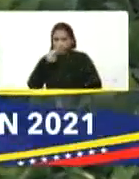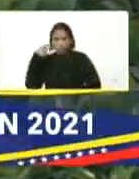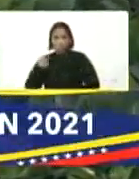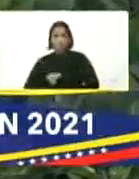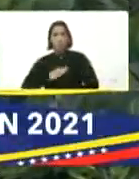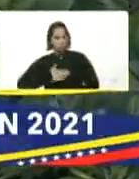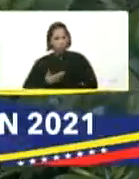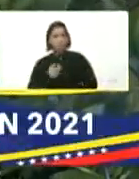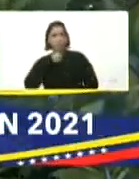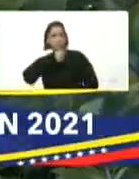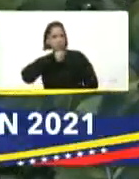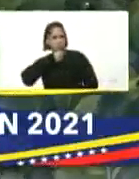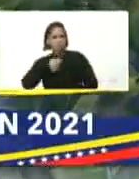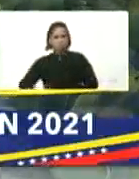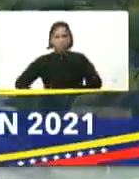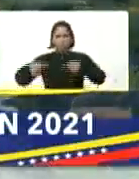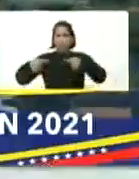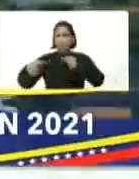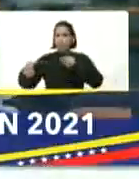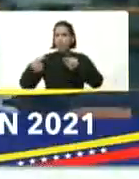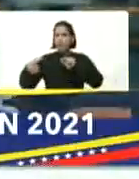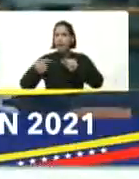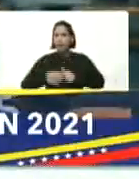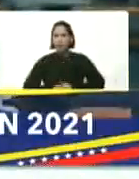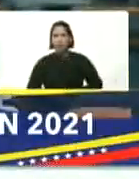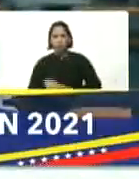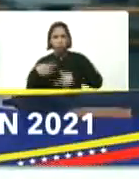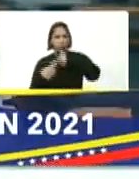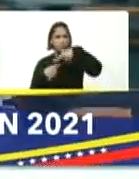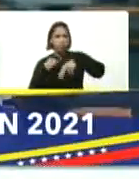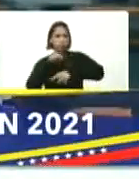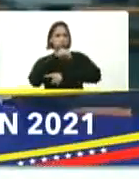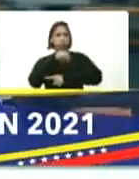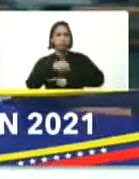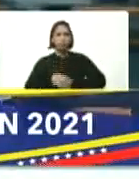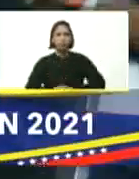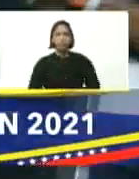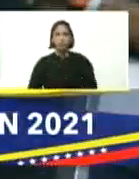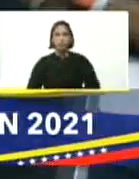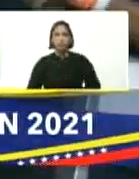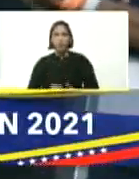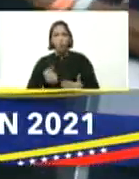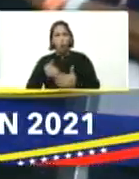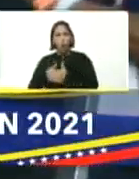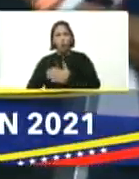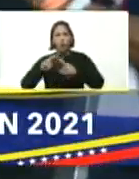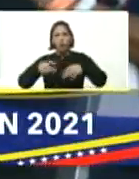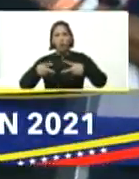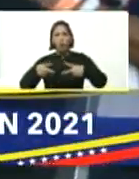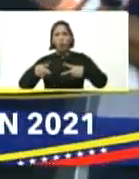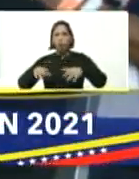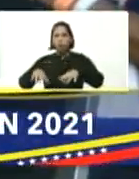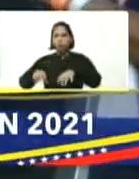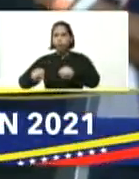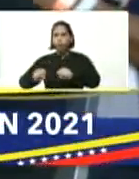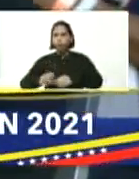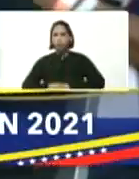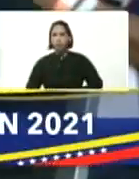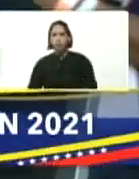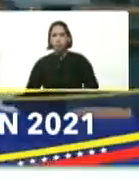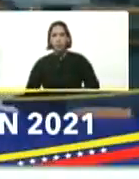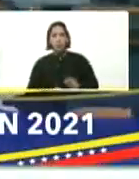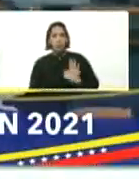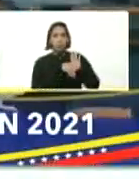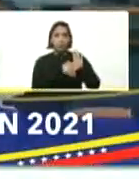el presentador de ese debate. Revolución versus neoliberalismo, derechos de